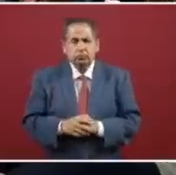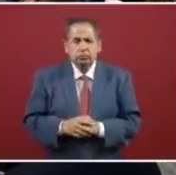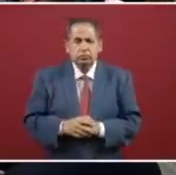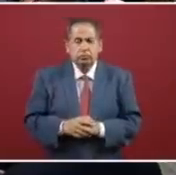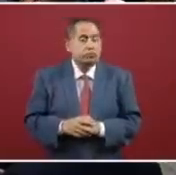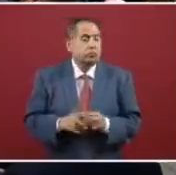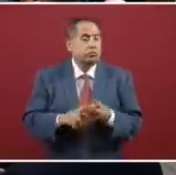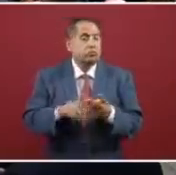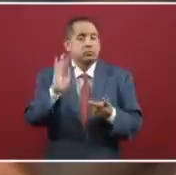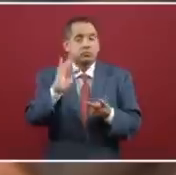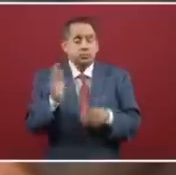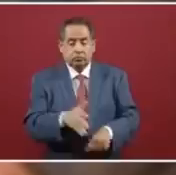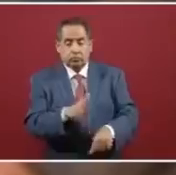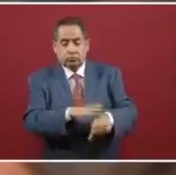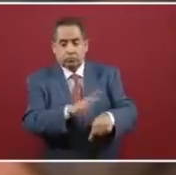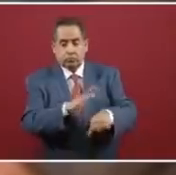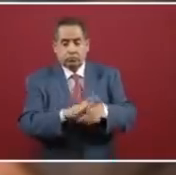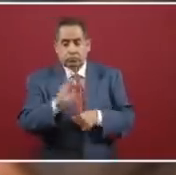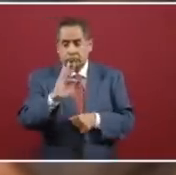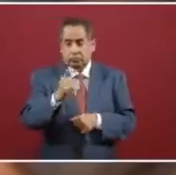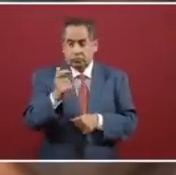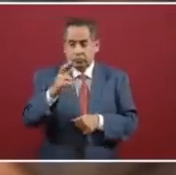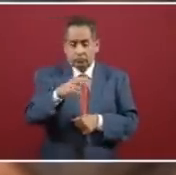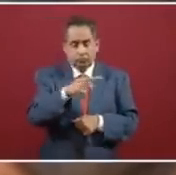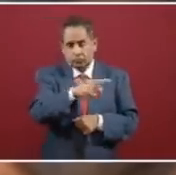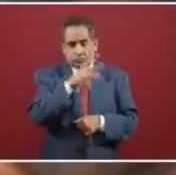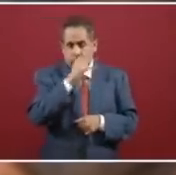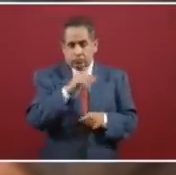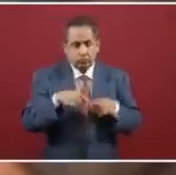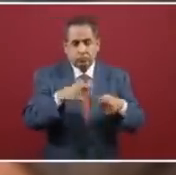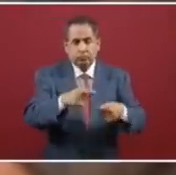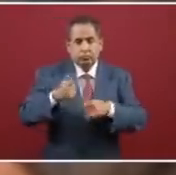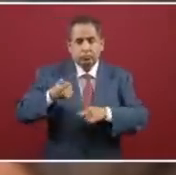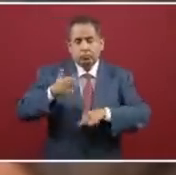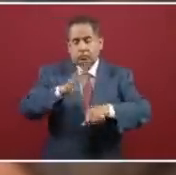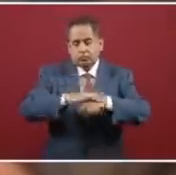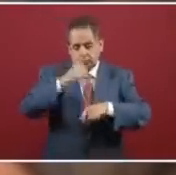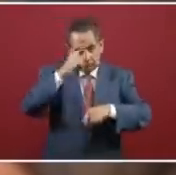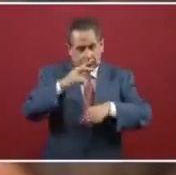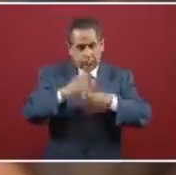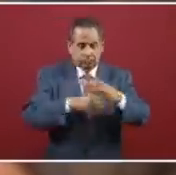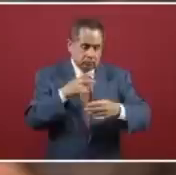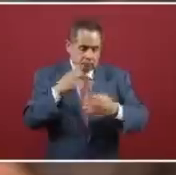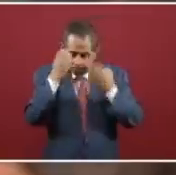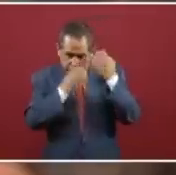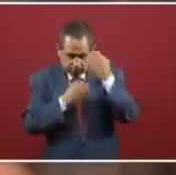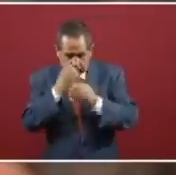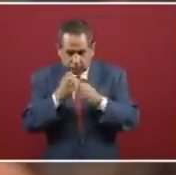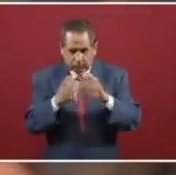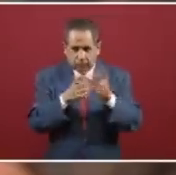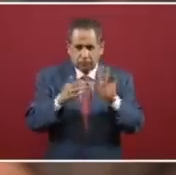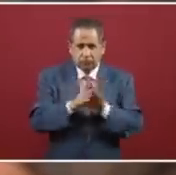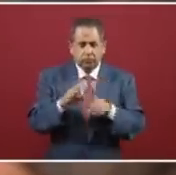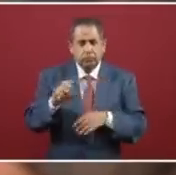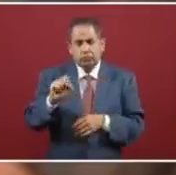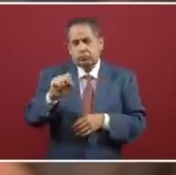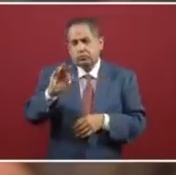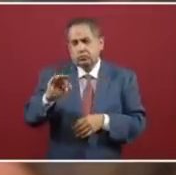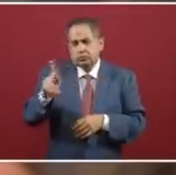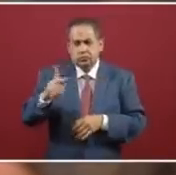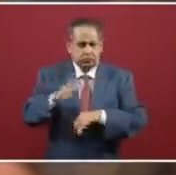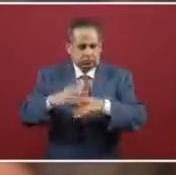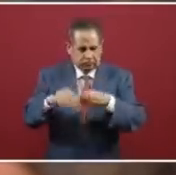exhorto a físcalía dado que no corresponde a su administración para que también revise estos y qué función pública